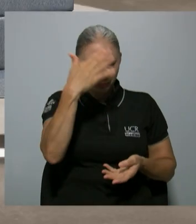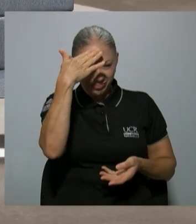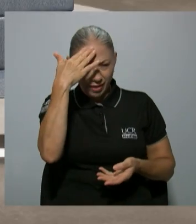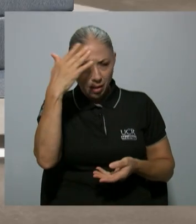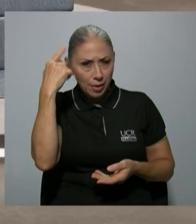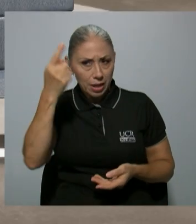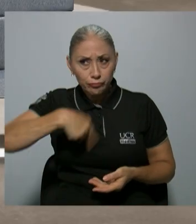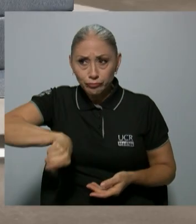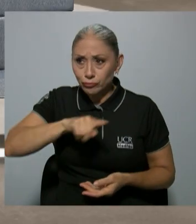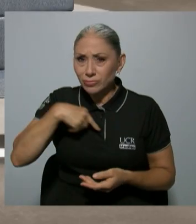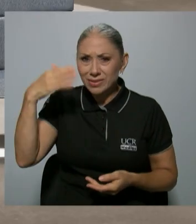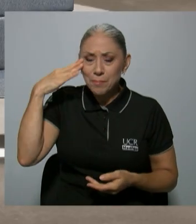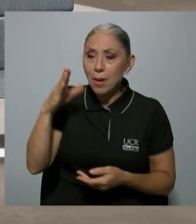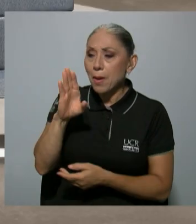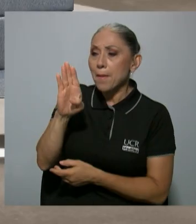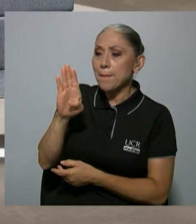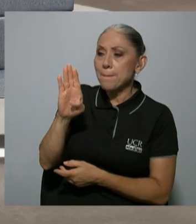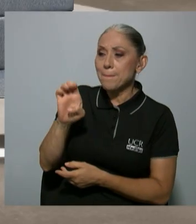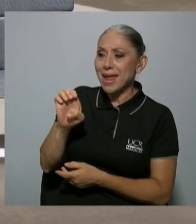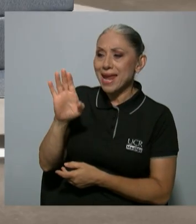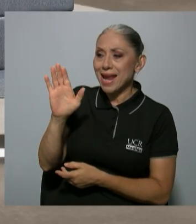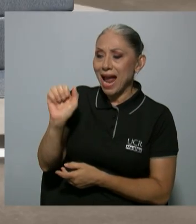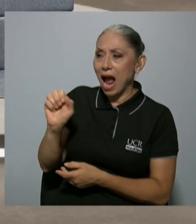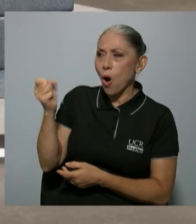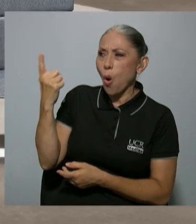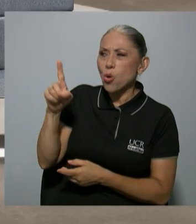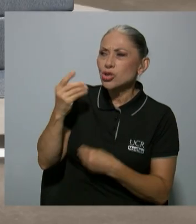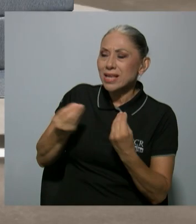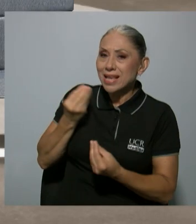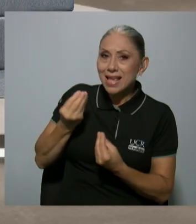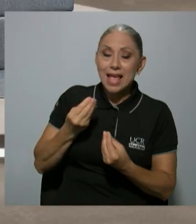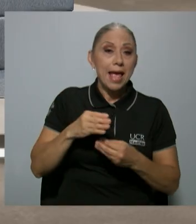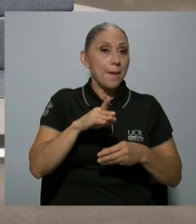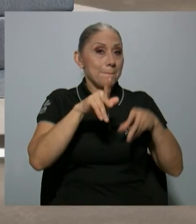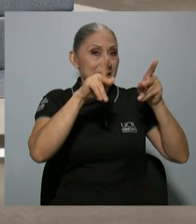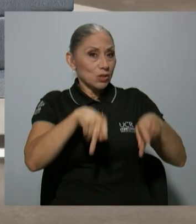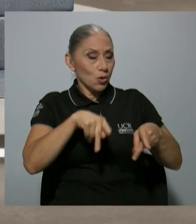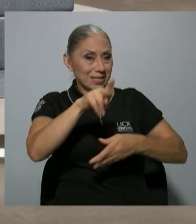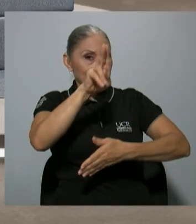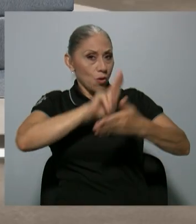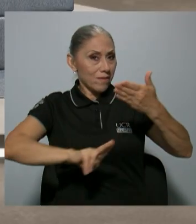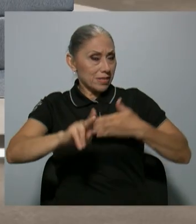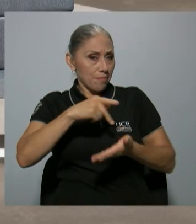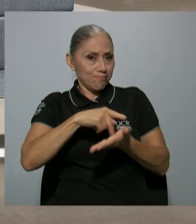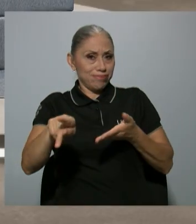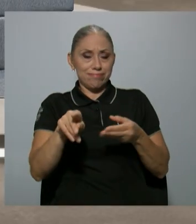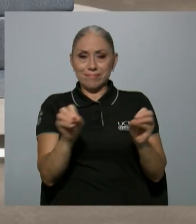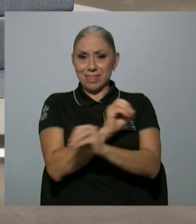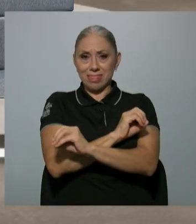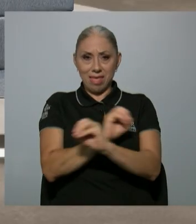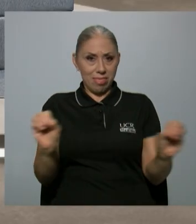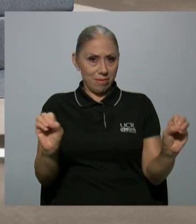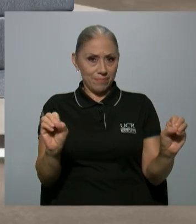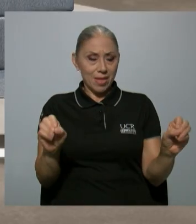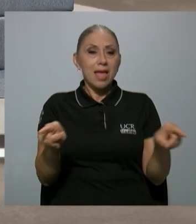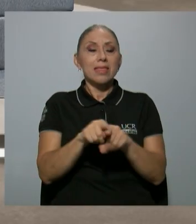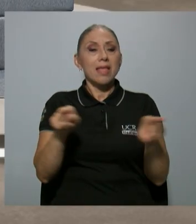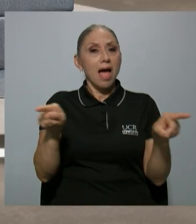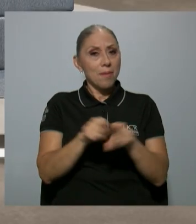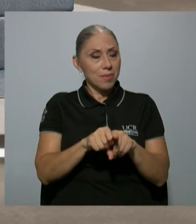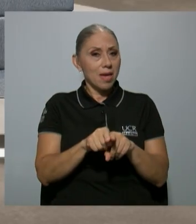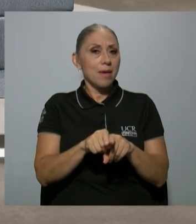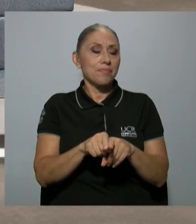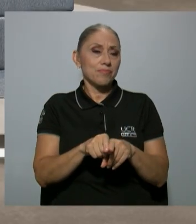canal, son personas, tal vez usted lo explica mejor. Que son becadas completamente por la universidad, dan un 100% del subsidio, y además tenía